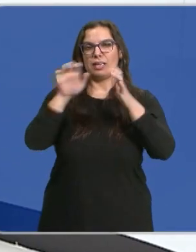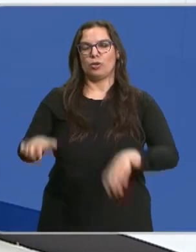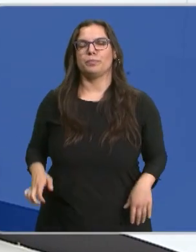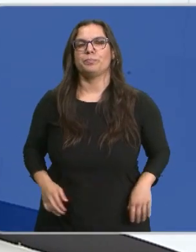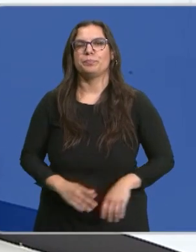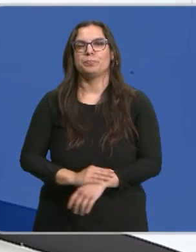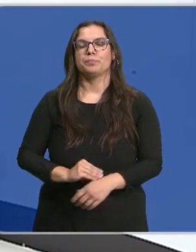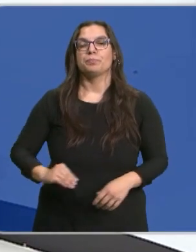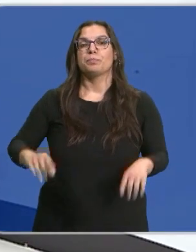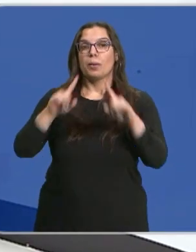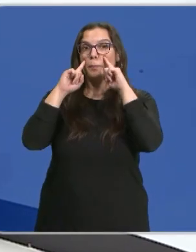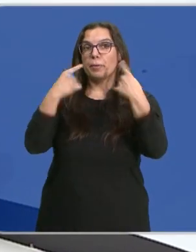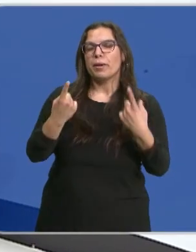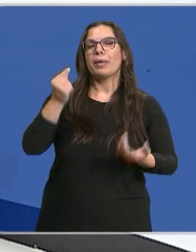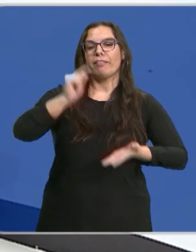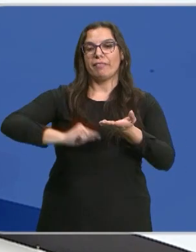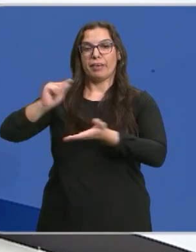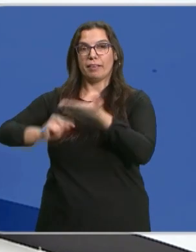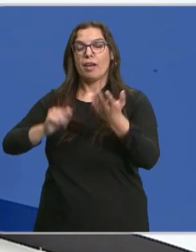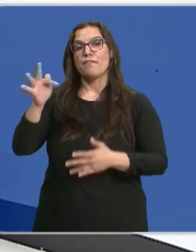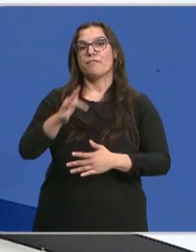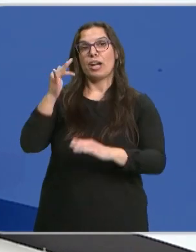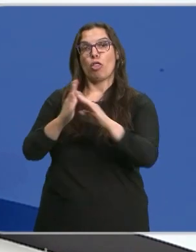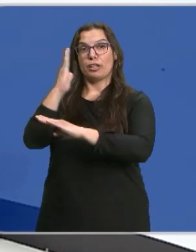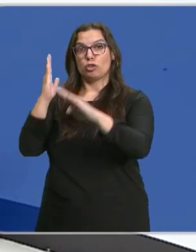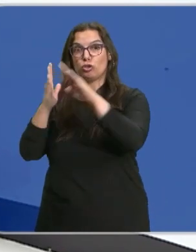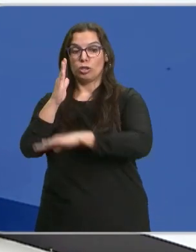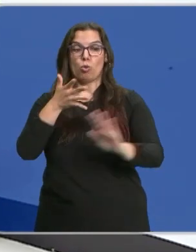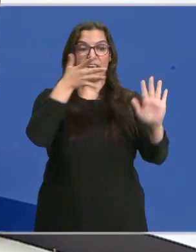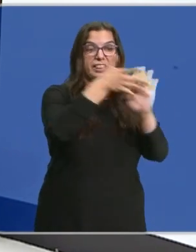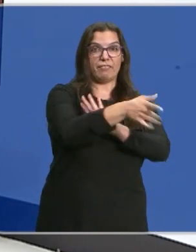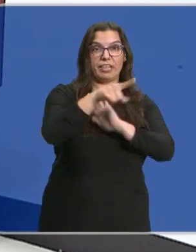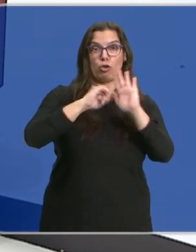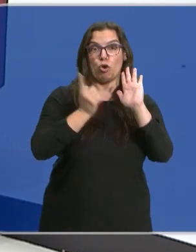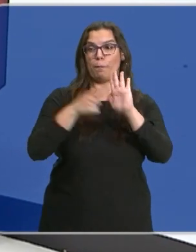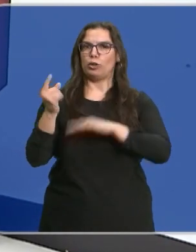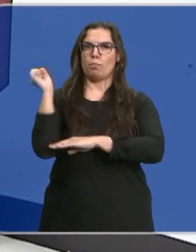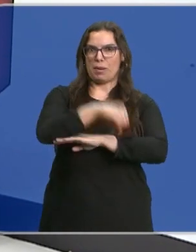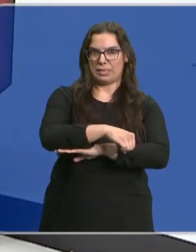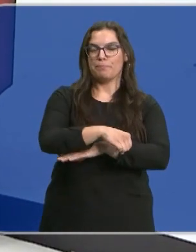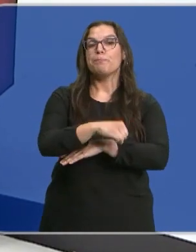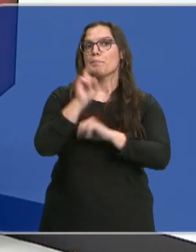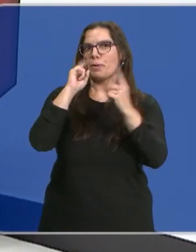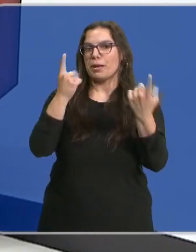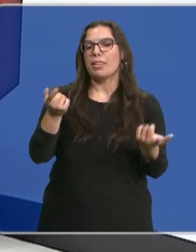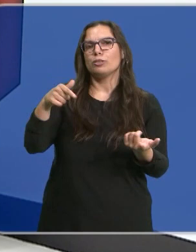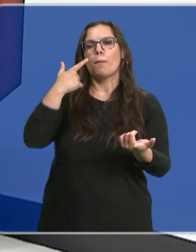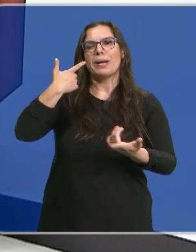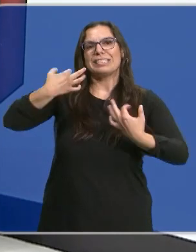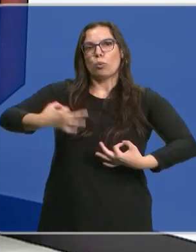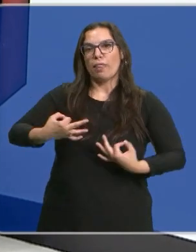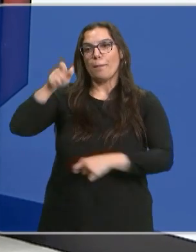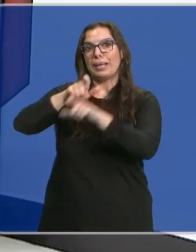Por primera vez, la firma de contratos fijos discontinuos superó la de indefinidos a tiempo completo. Es una manera de